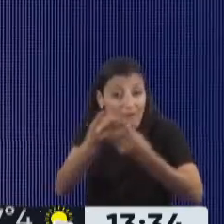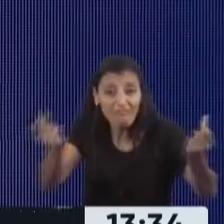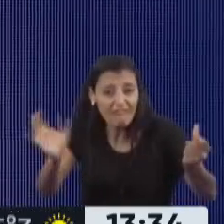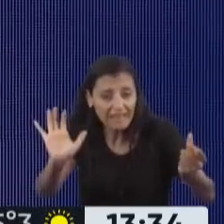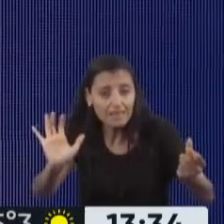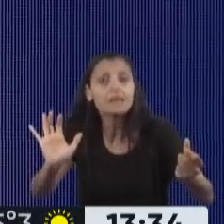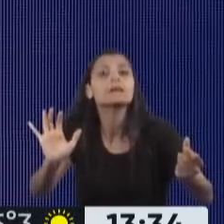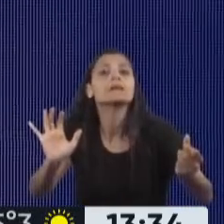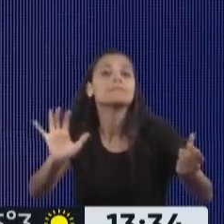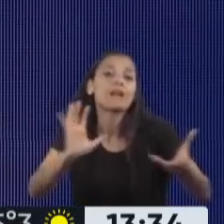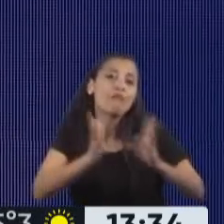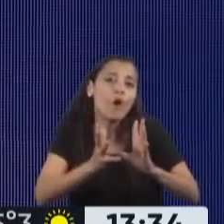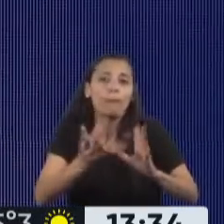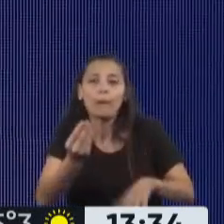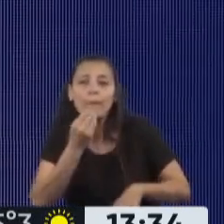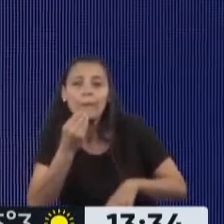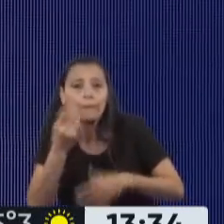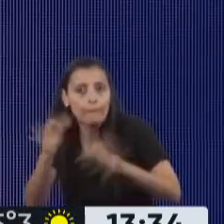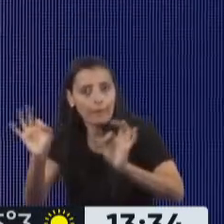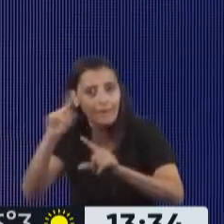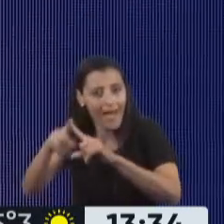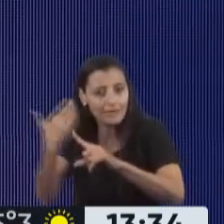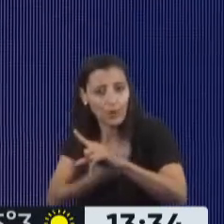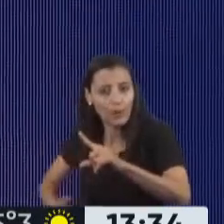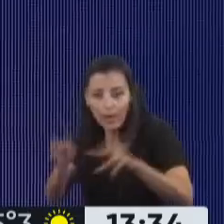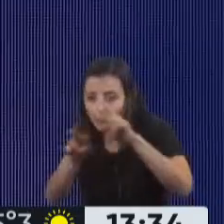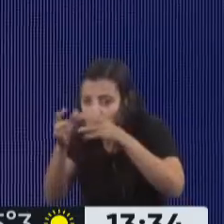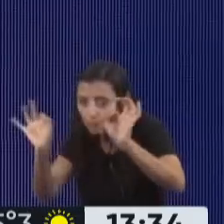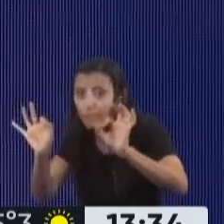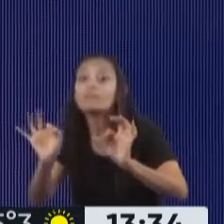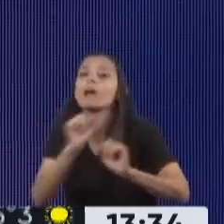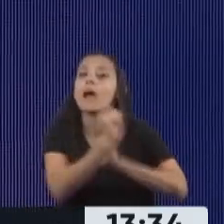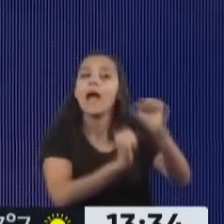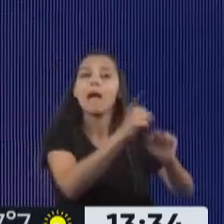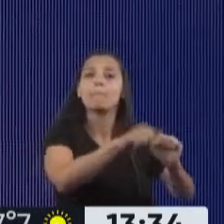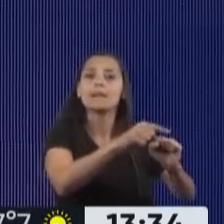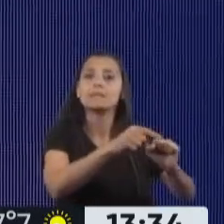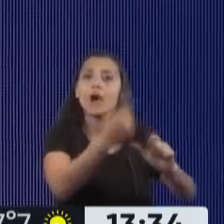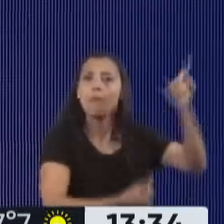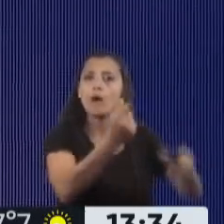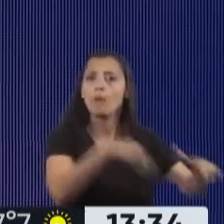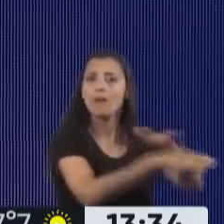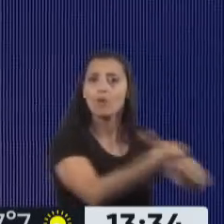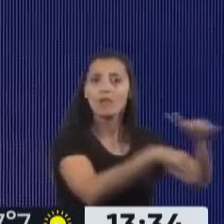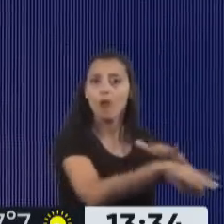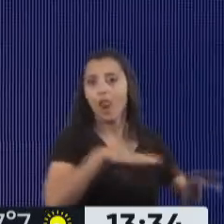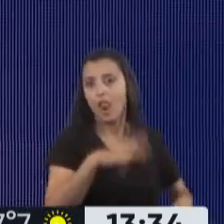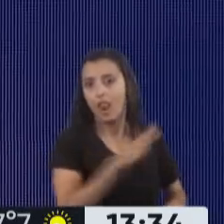digamos, como una forma de cubrirse, las empresas se sobreestoquearon.